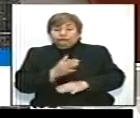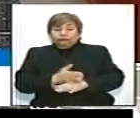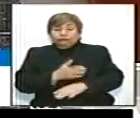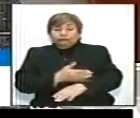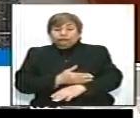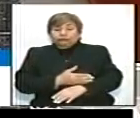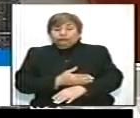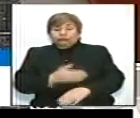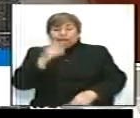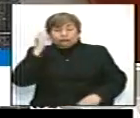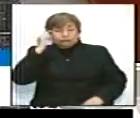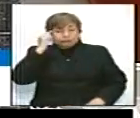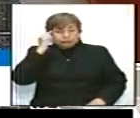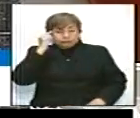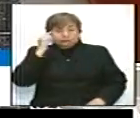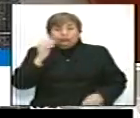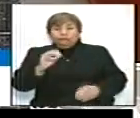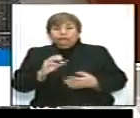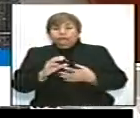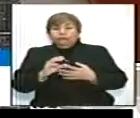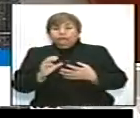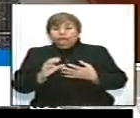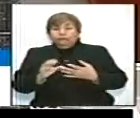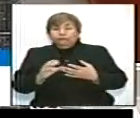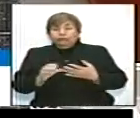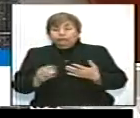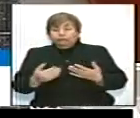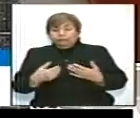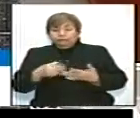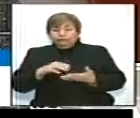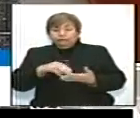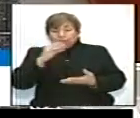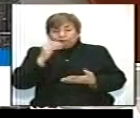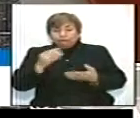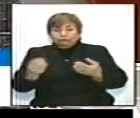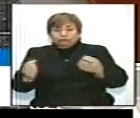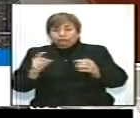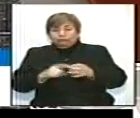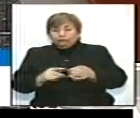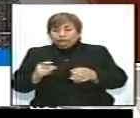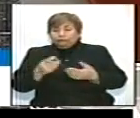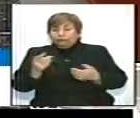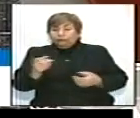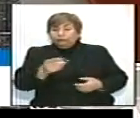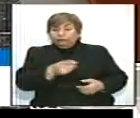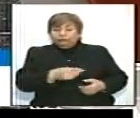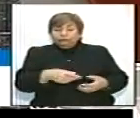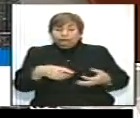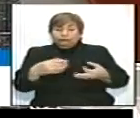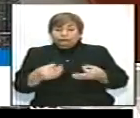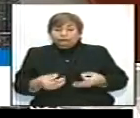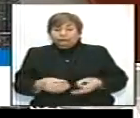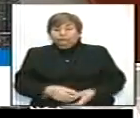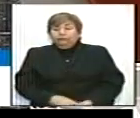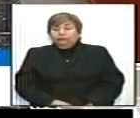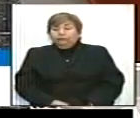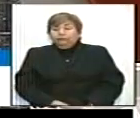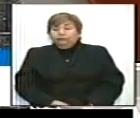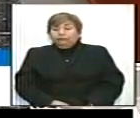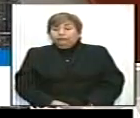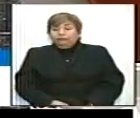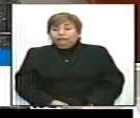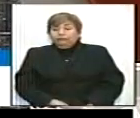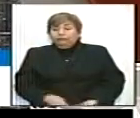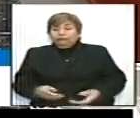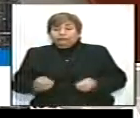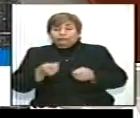chicos pensamiento crítico, ¿no? Y hacer un aprendizaje interactivo donde ellos en realidad puedan explotar toda